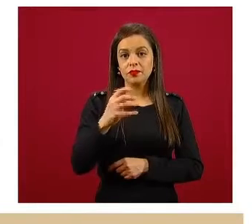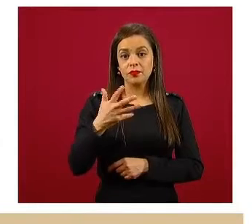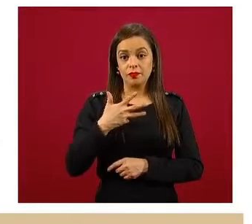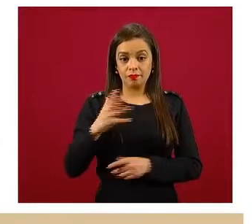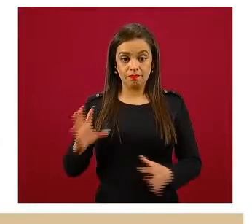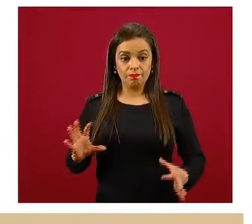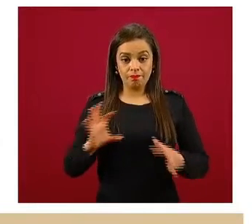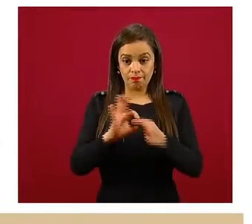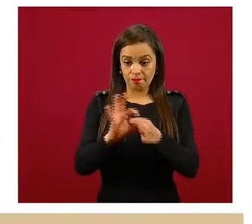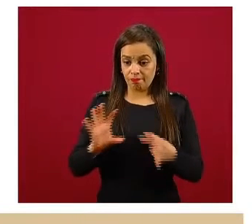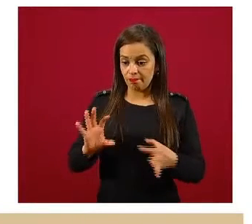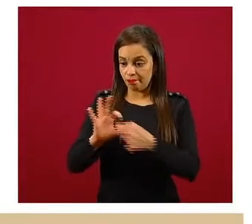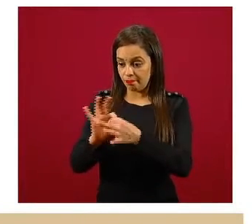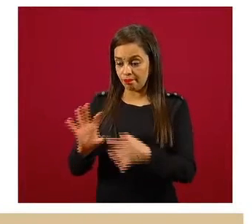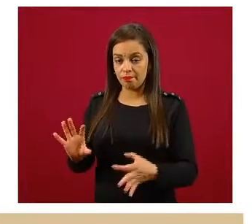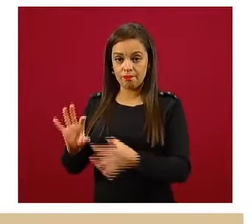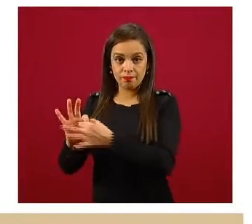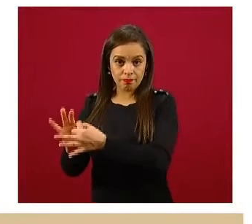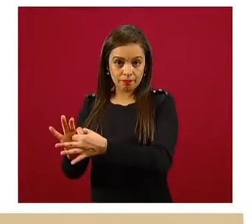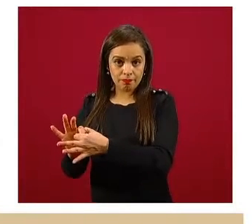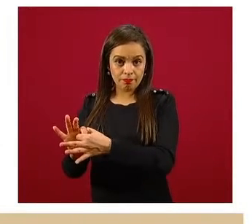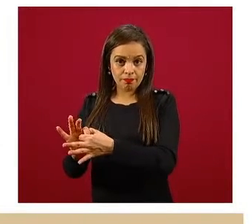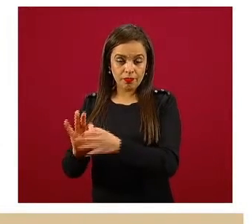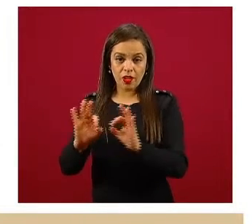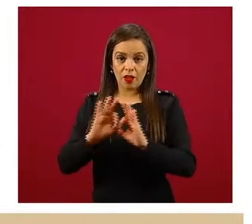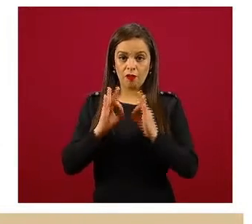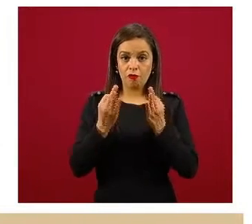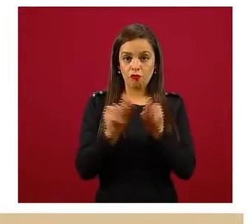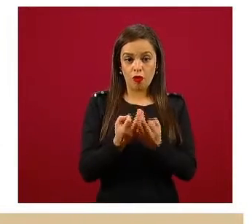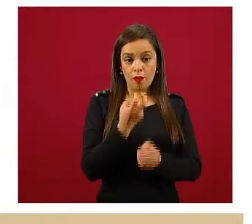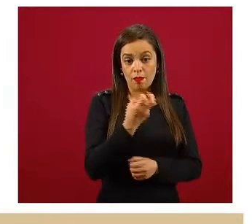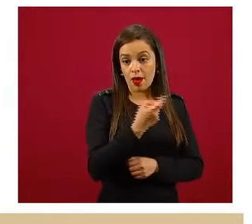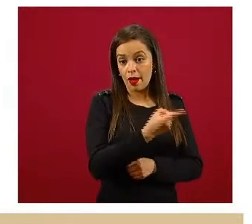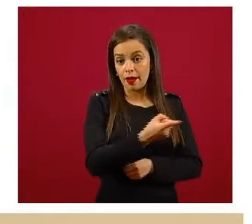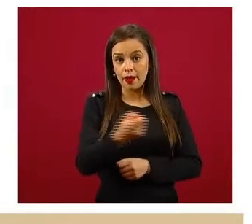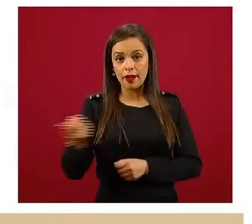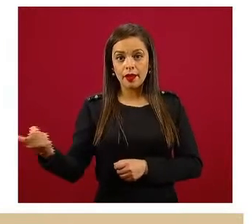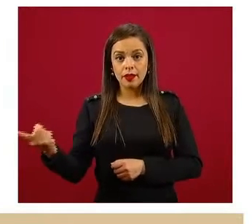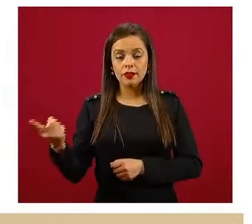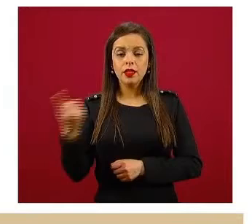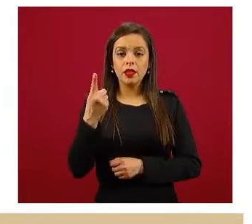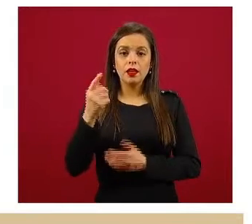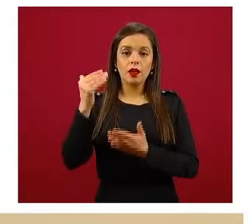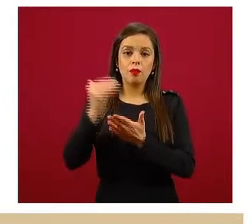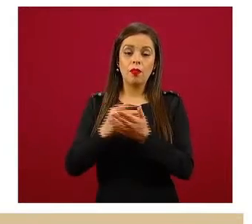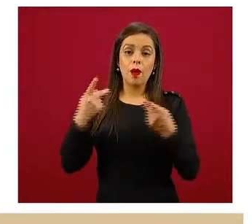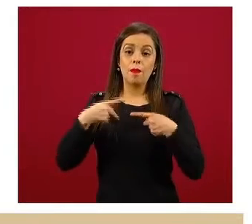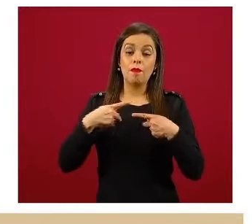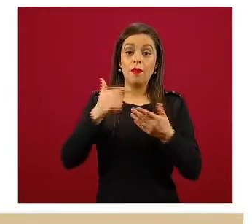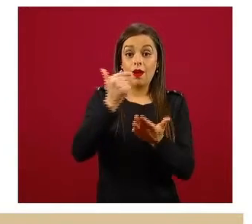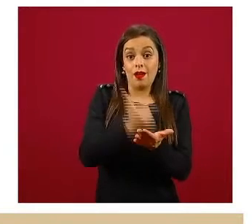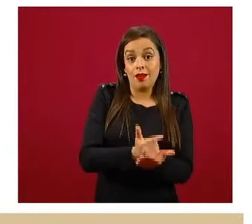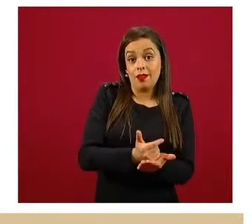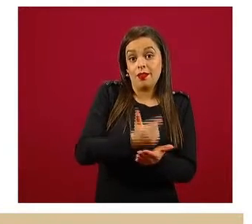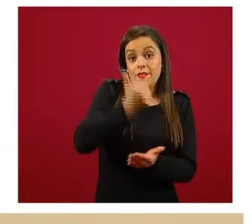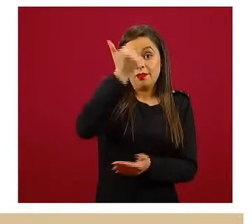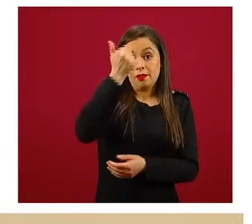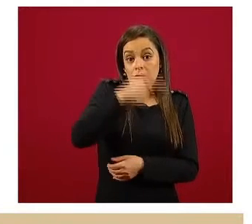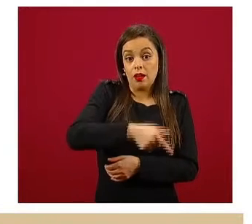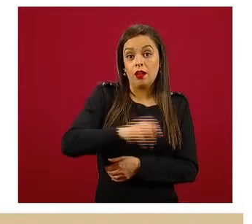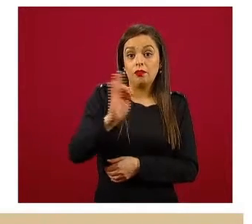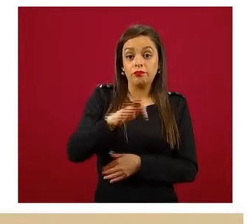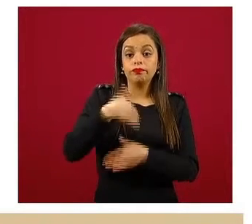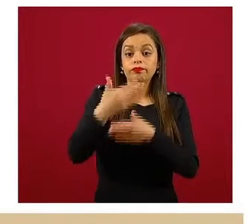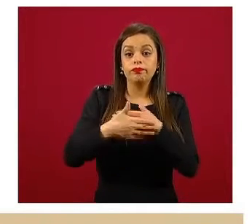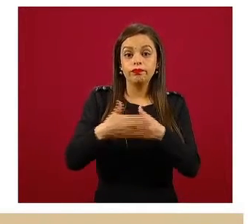entre estas comorbilidades, ¿no?, que para las personas que se llegan a complicar y a fallecer, pues generan realmente